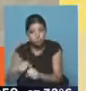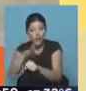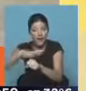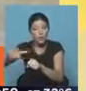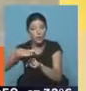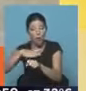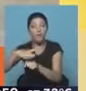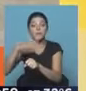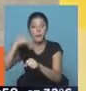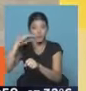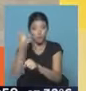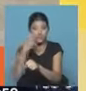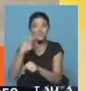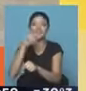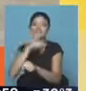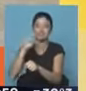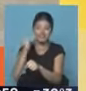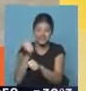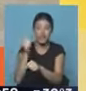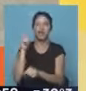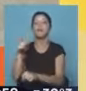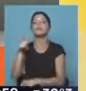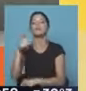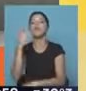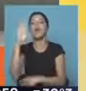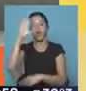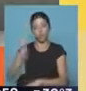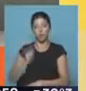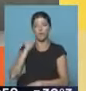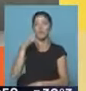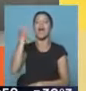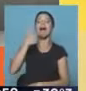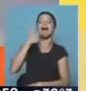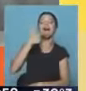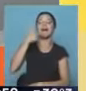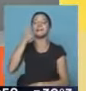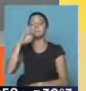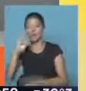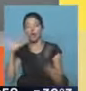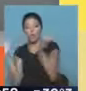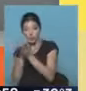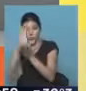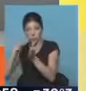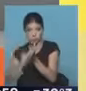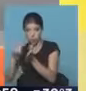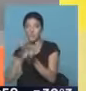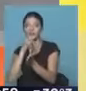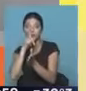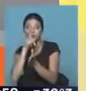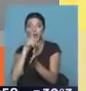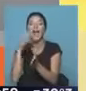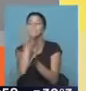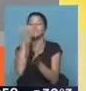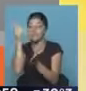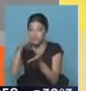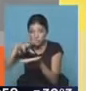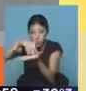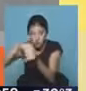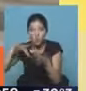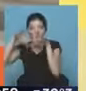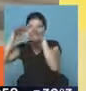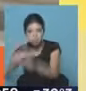de Siria, las tropas del presidente Bashar al-Assad ya ocuparon junto a tropas rusas un 60% del territorio que estaba en manos de